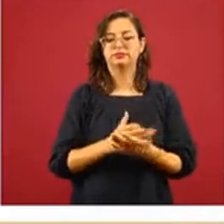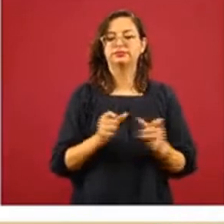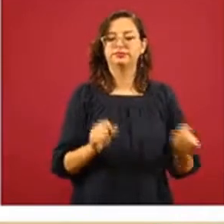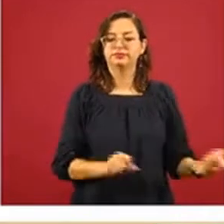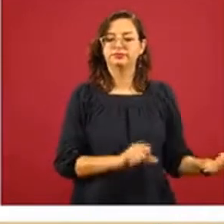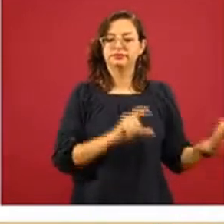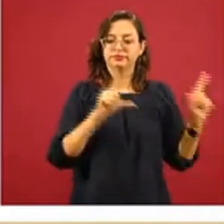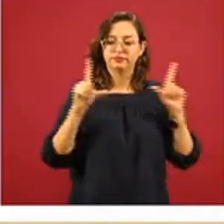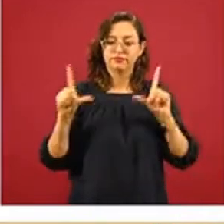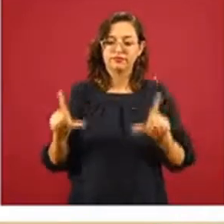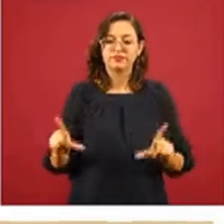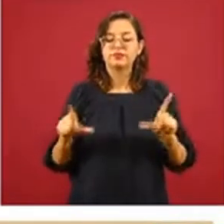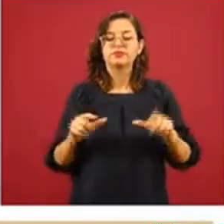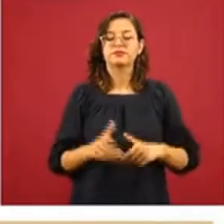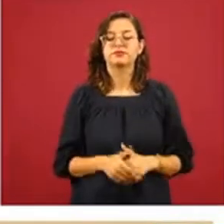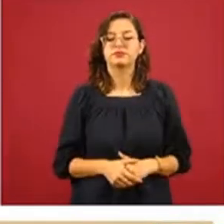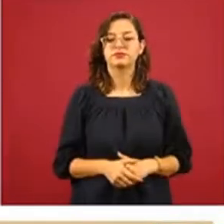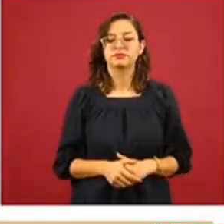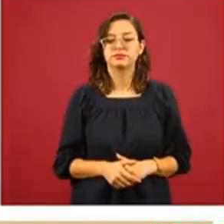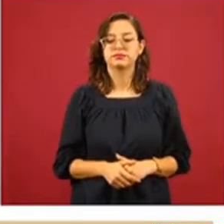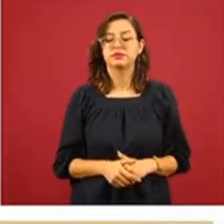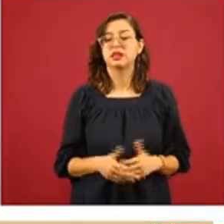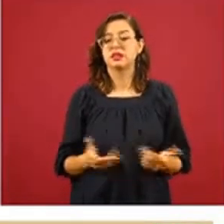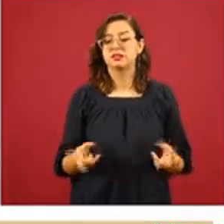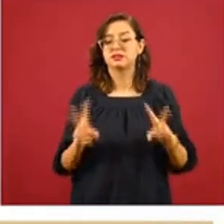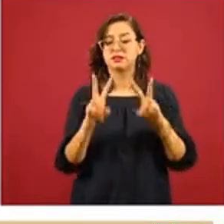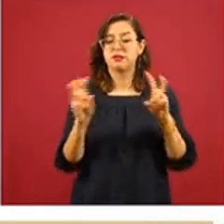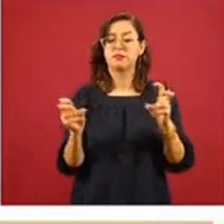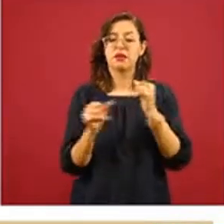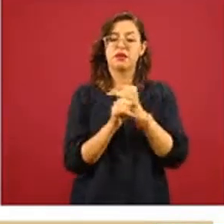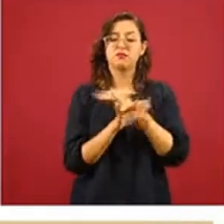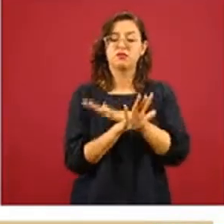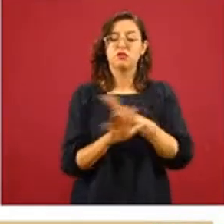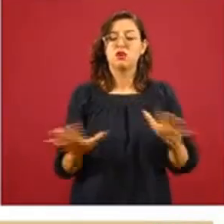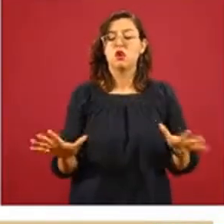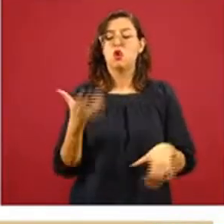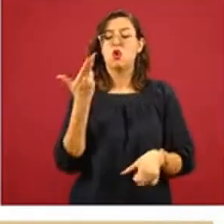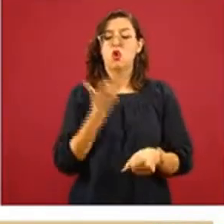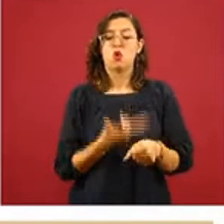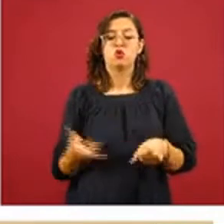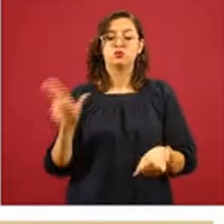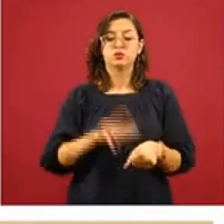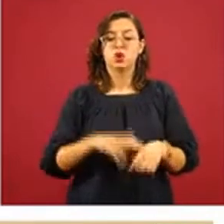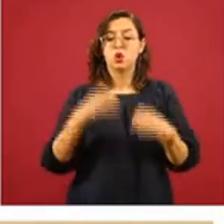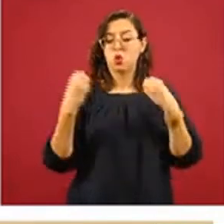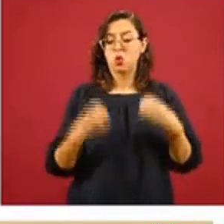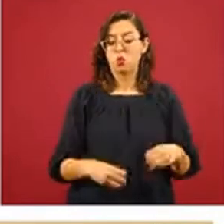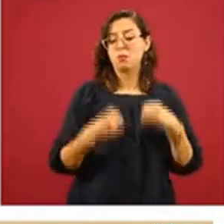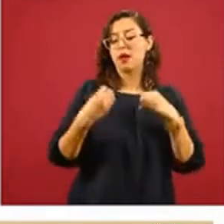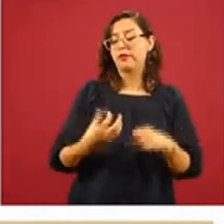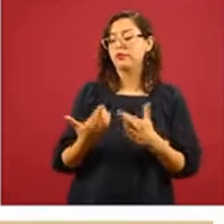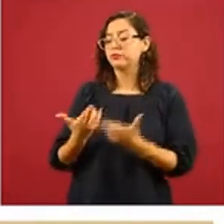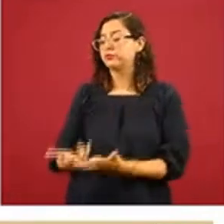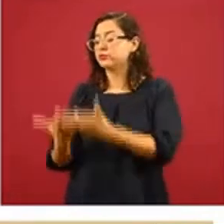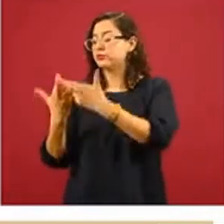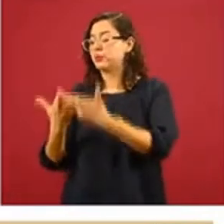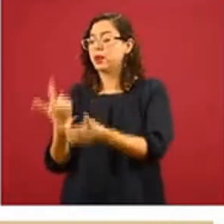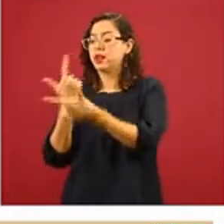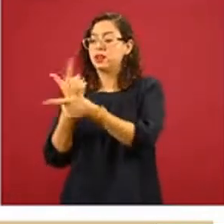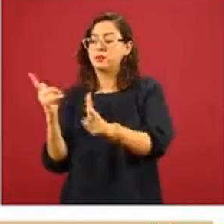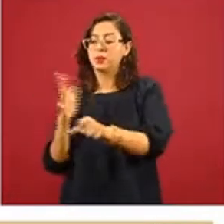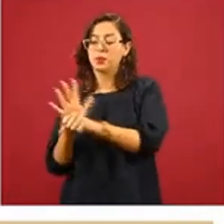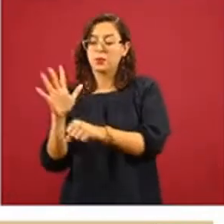de diapositivas que precisamente nos actualizan la información sobre la ocupación y disponibilidad hospitalaria.